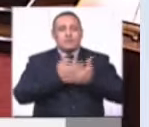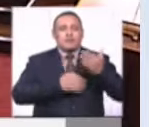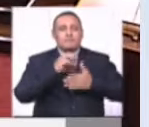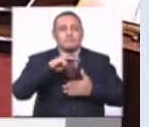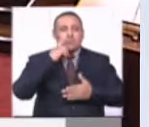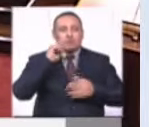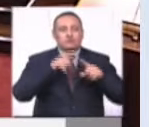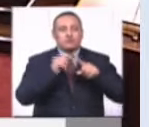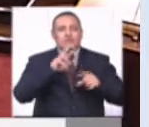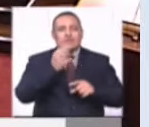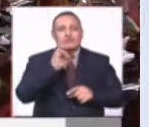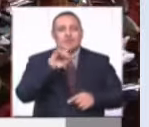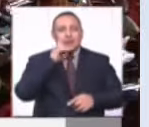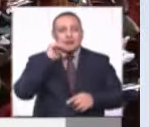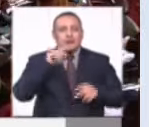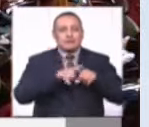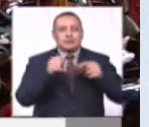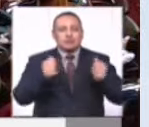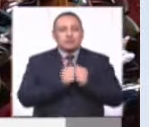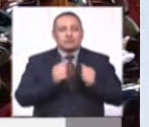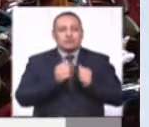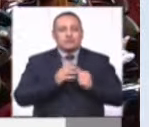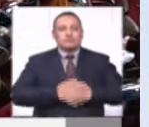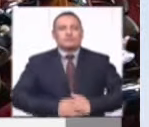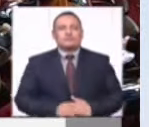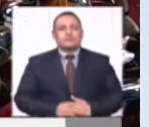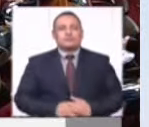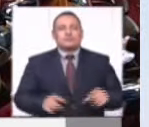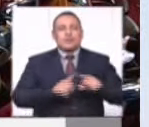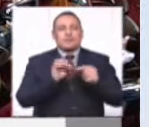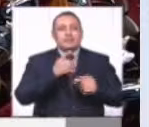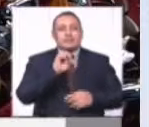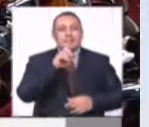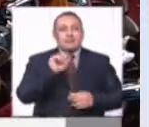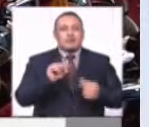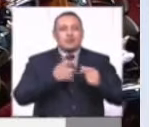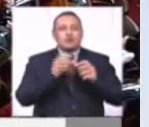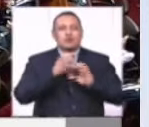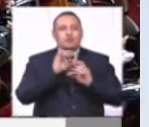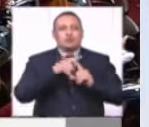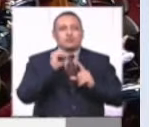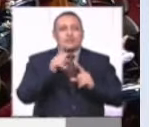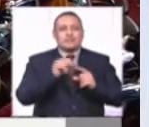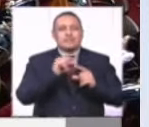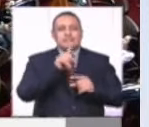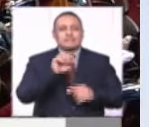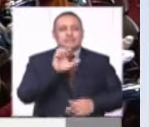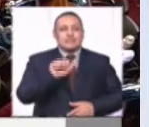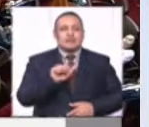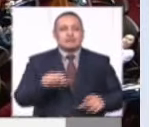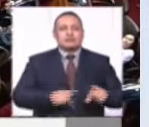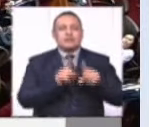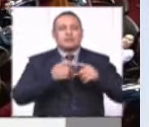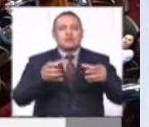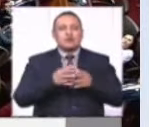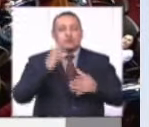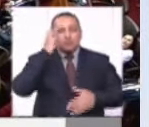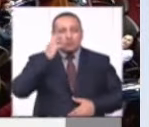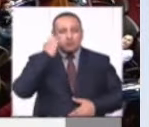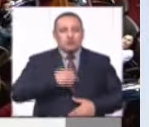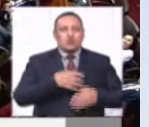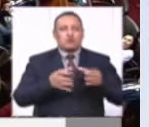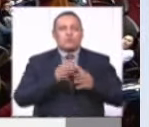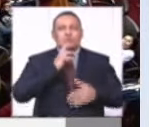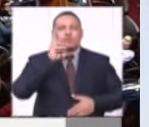Palomino del Grupo Parlamentario Cambio Democrático Juntos por el Perú. Dávila Atanasio, Gutiérrez Ticona y Seda Choquechambi del Grupo Parlamentario